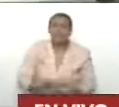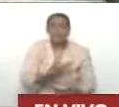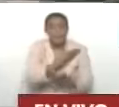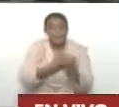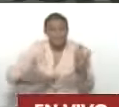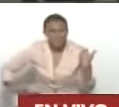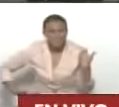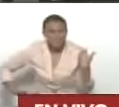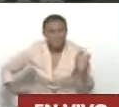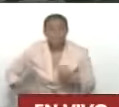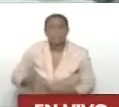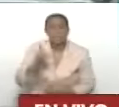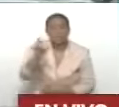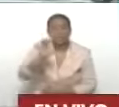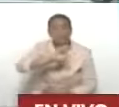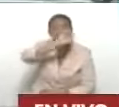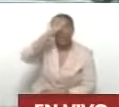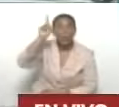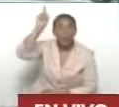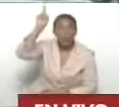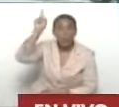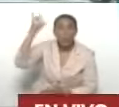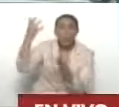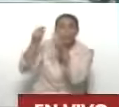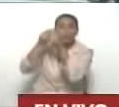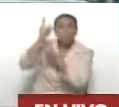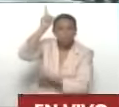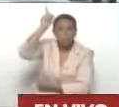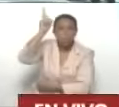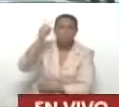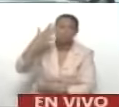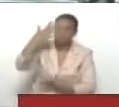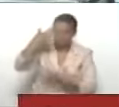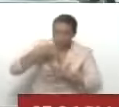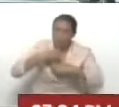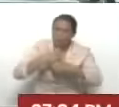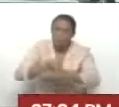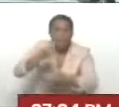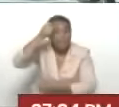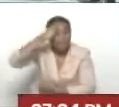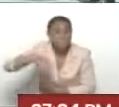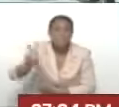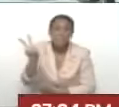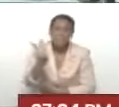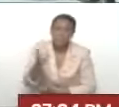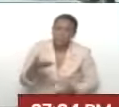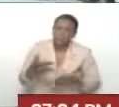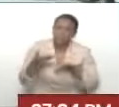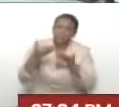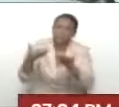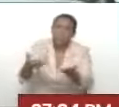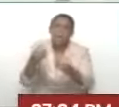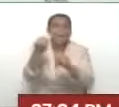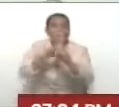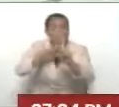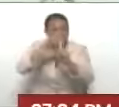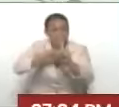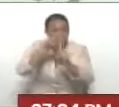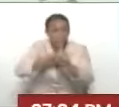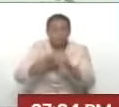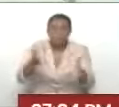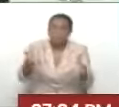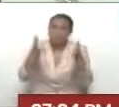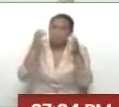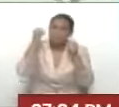Raisi, donde usted esté, aquí tenga la confianza que Venezuela seguirá en batalla, en